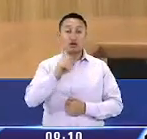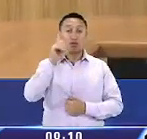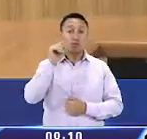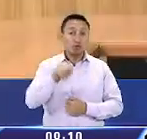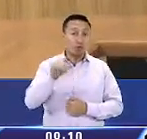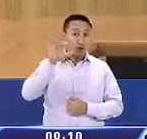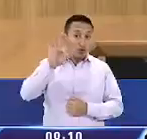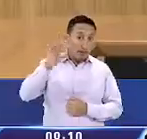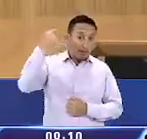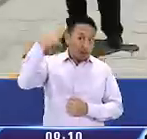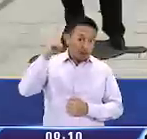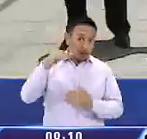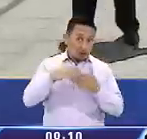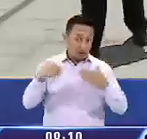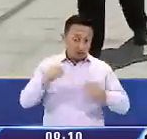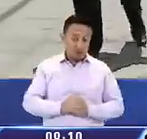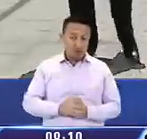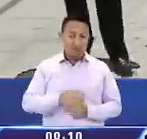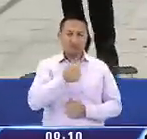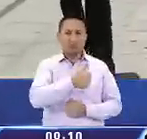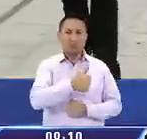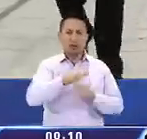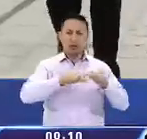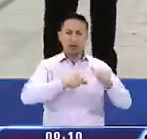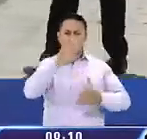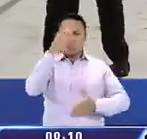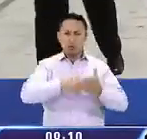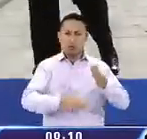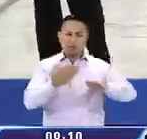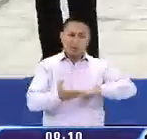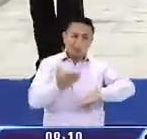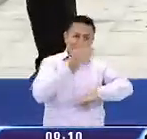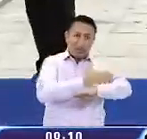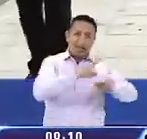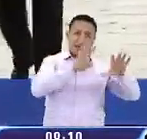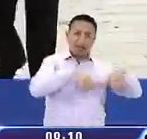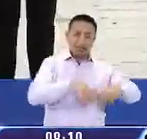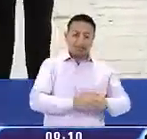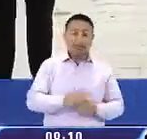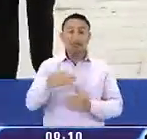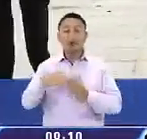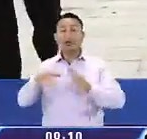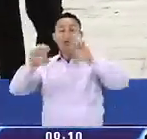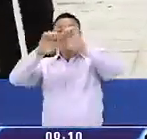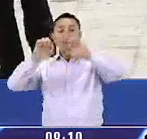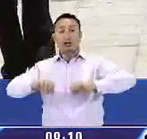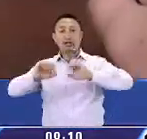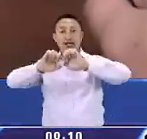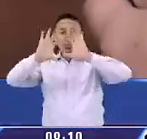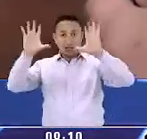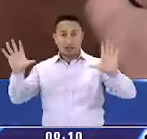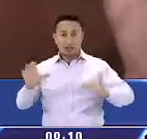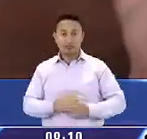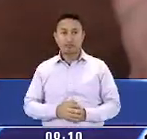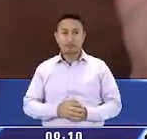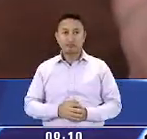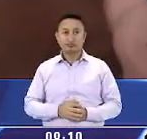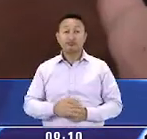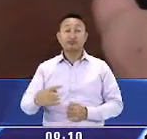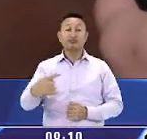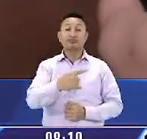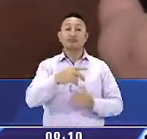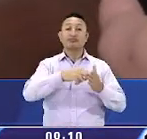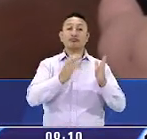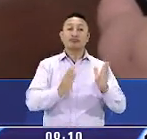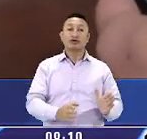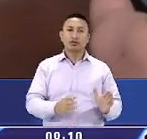dólares impuesta por su misma administración 9 meses atrás en contra de la operadora claro conecel el entonces contralor